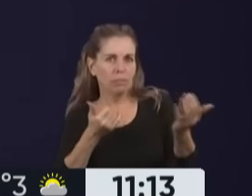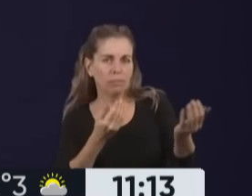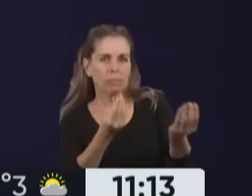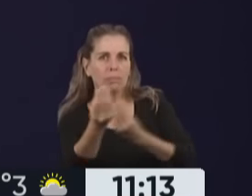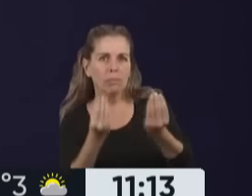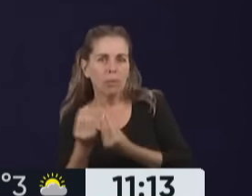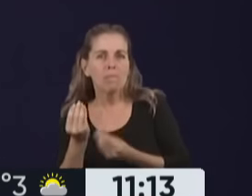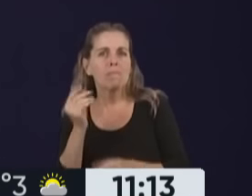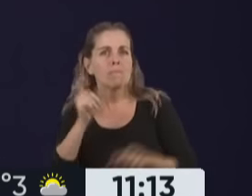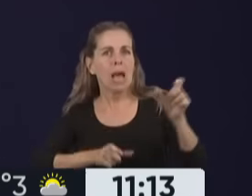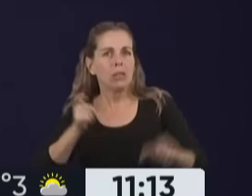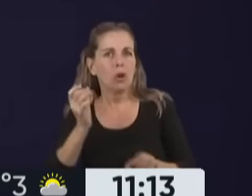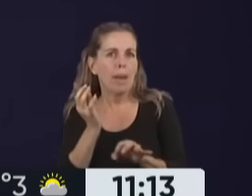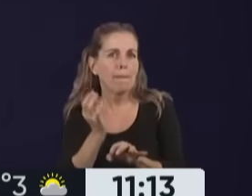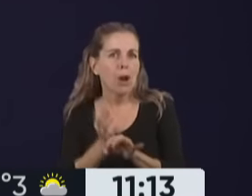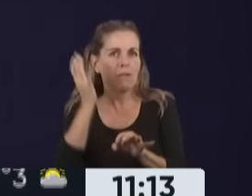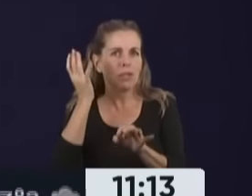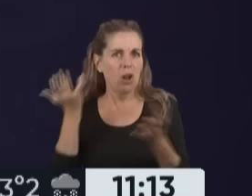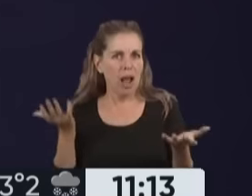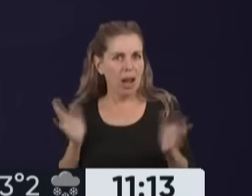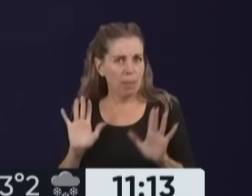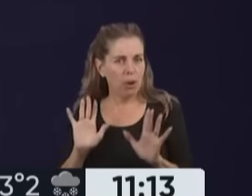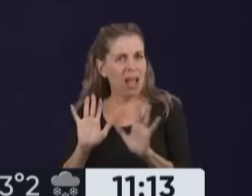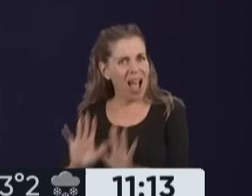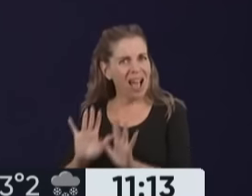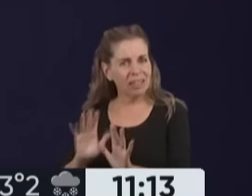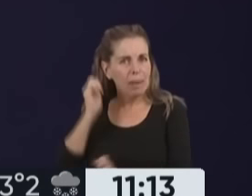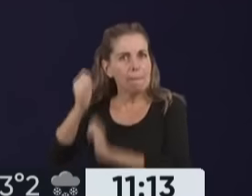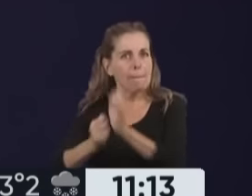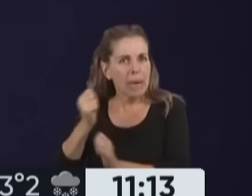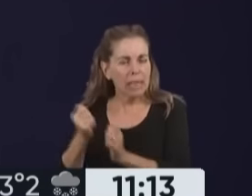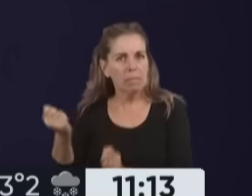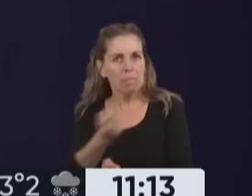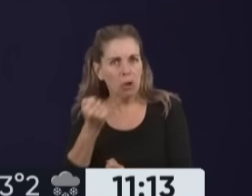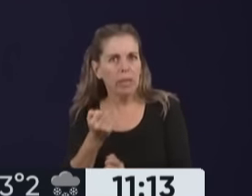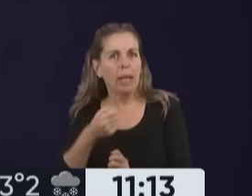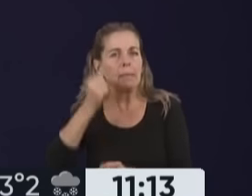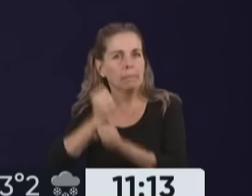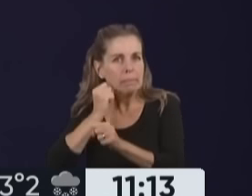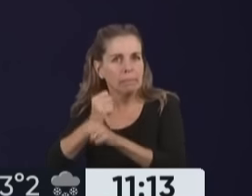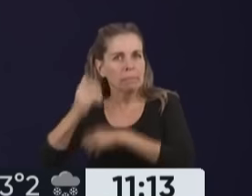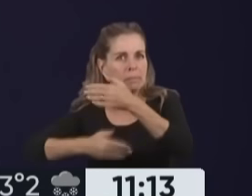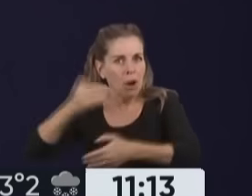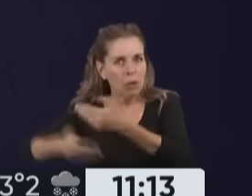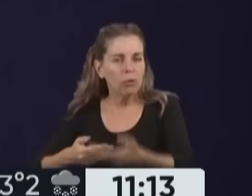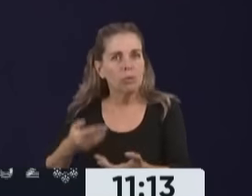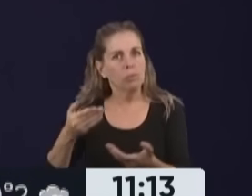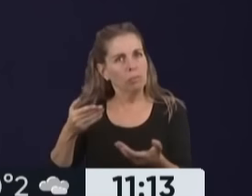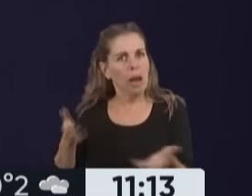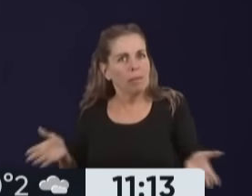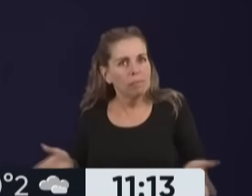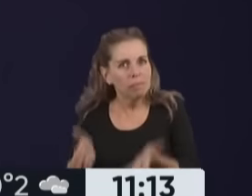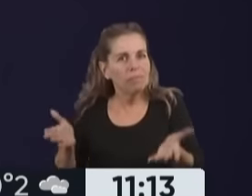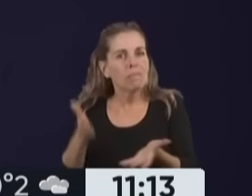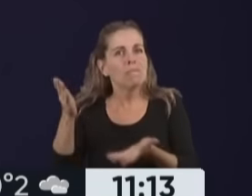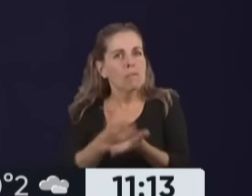porque es parte de su crecimiento, es parte de su negocio y es parte, por supuesto, de su rentabilidad, que es lo que los mueve a seguir produciendo, a